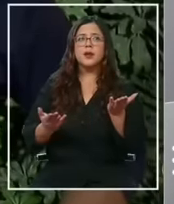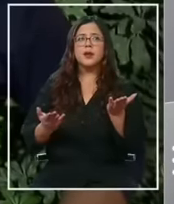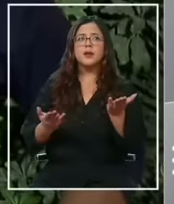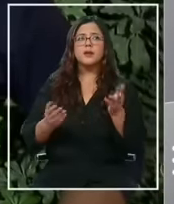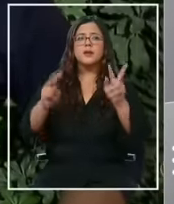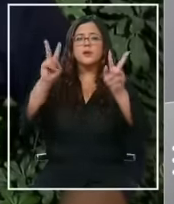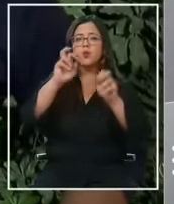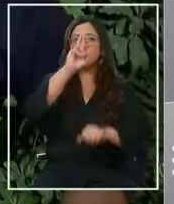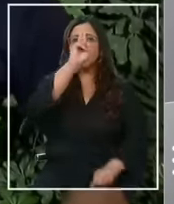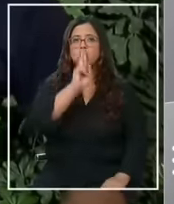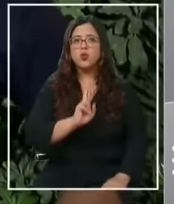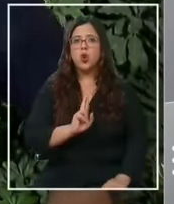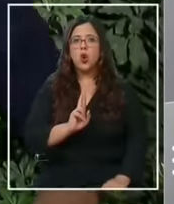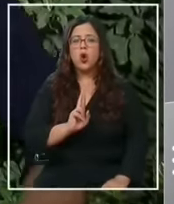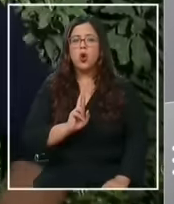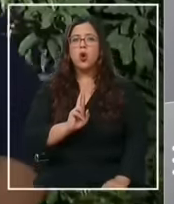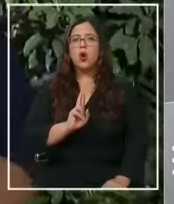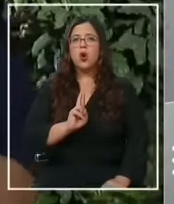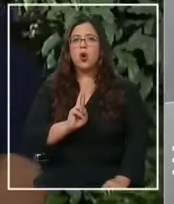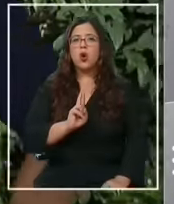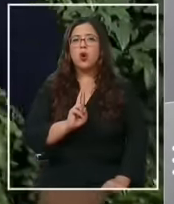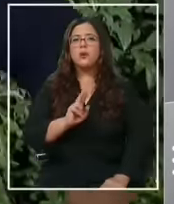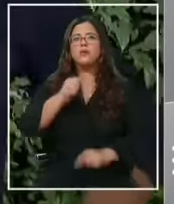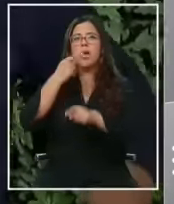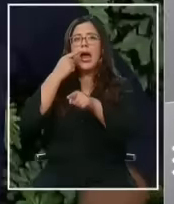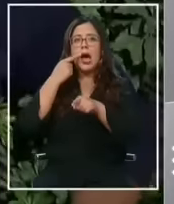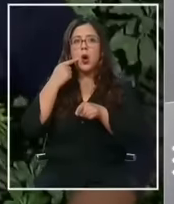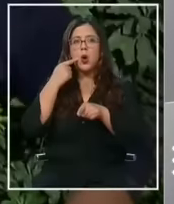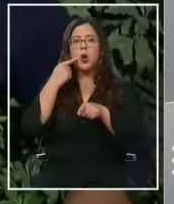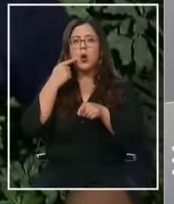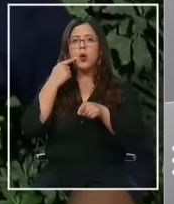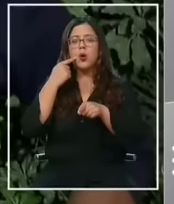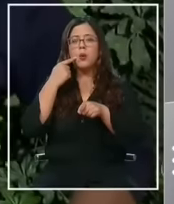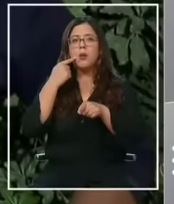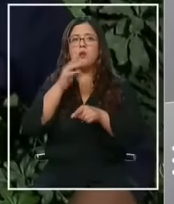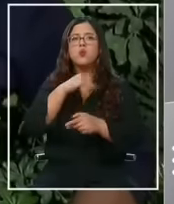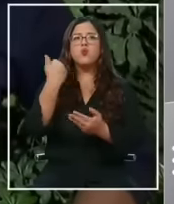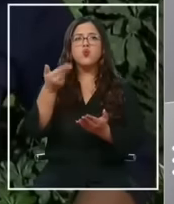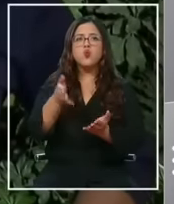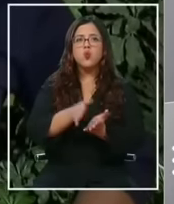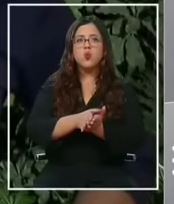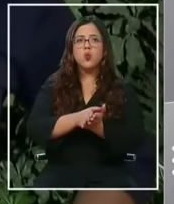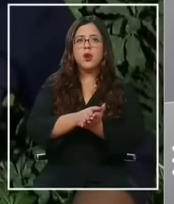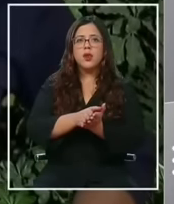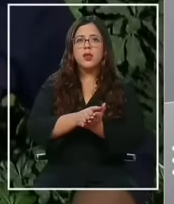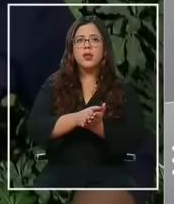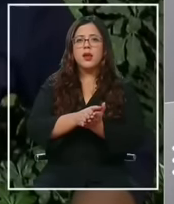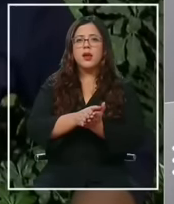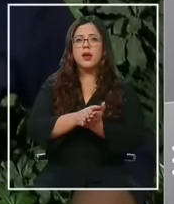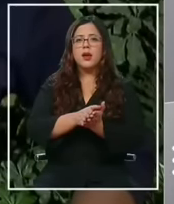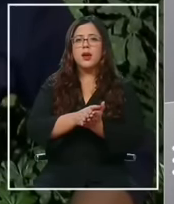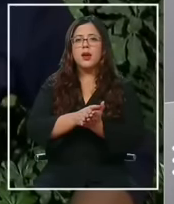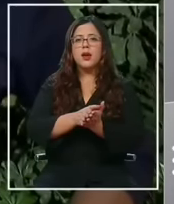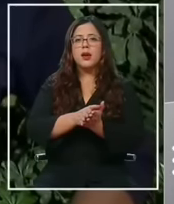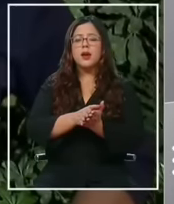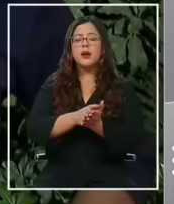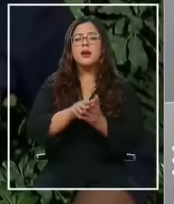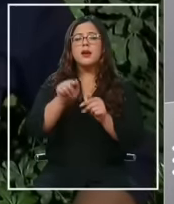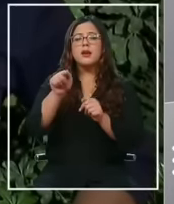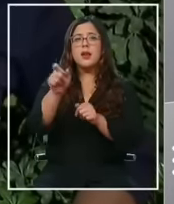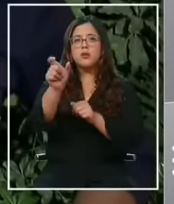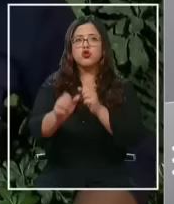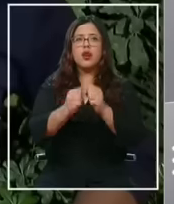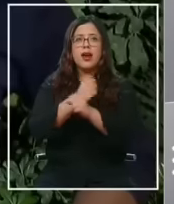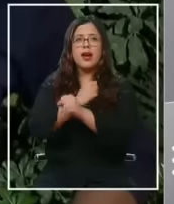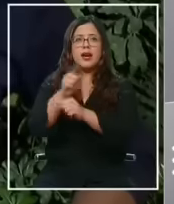el rol que habría tenido este hombre en la muerte, en el asesinato del mayor Emanuel Sánchez, ¿es